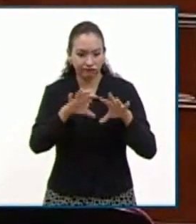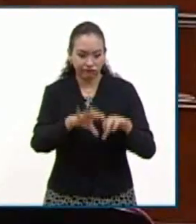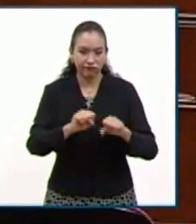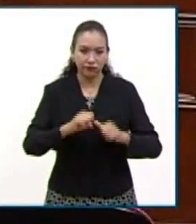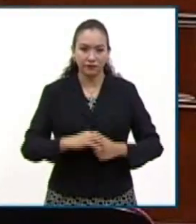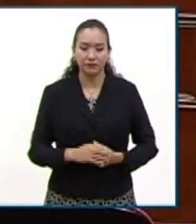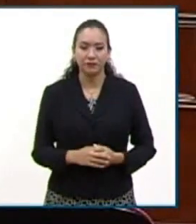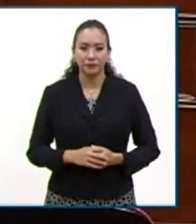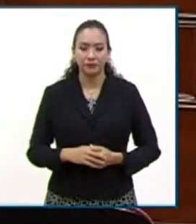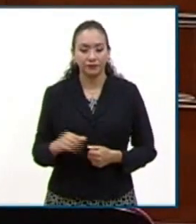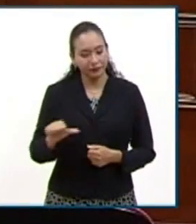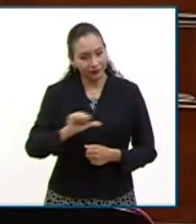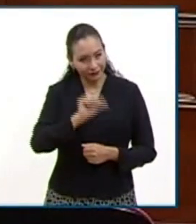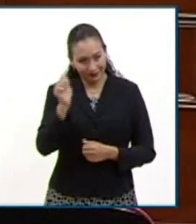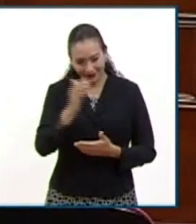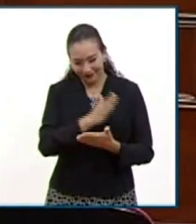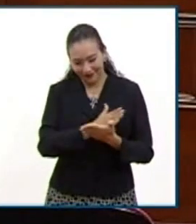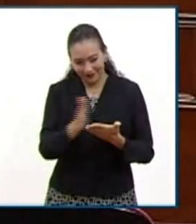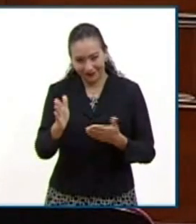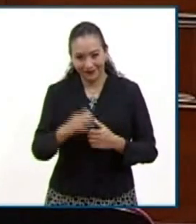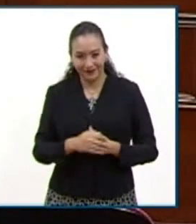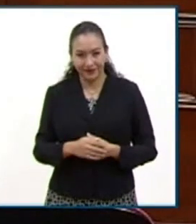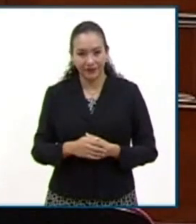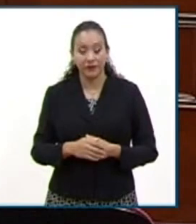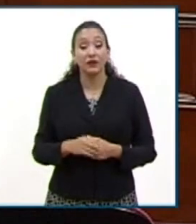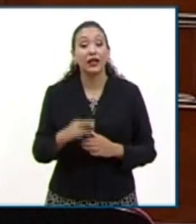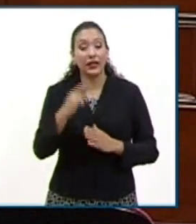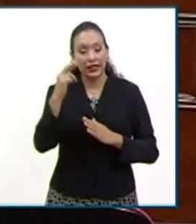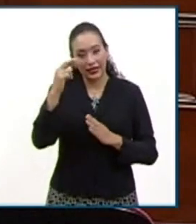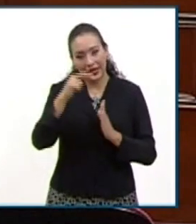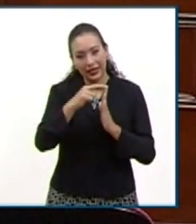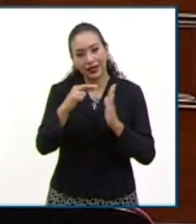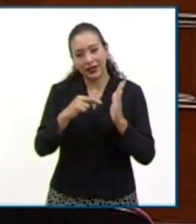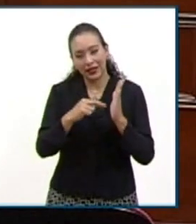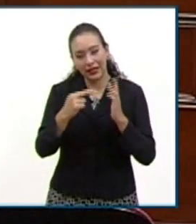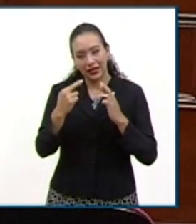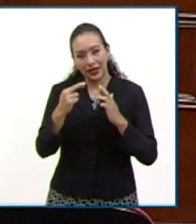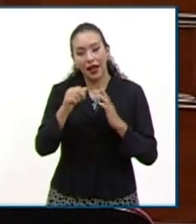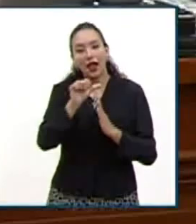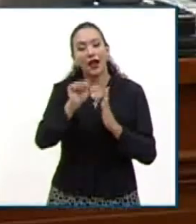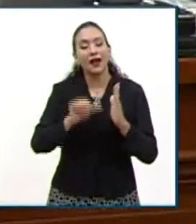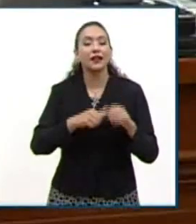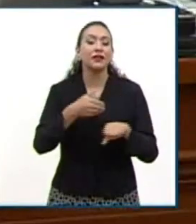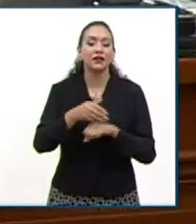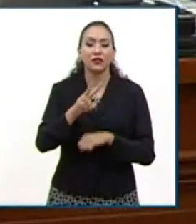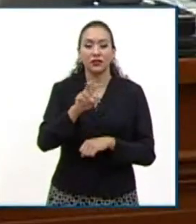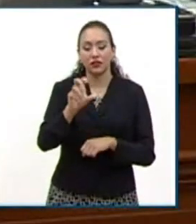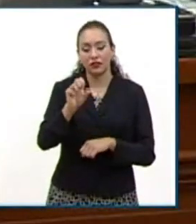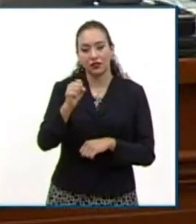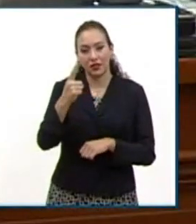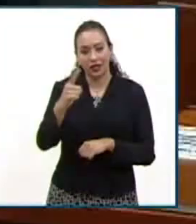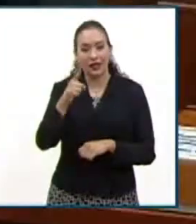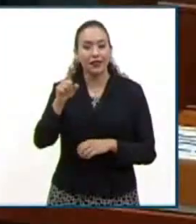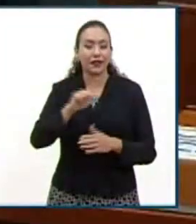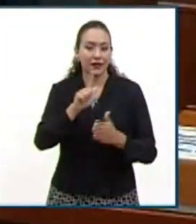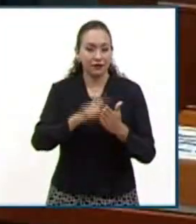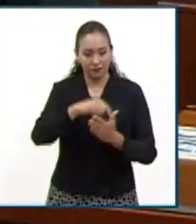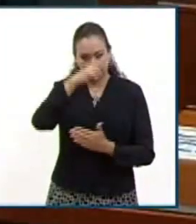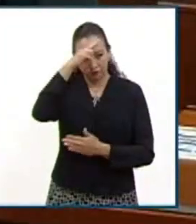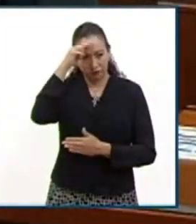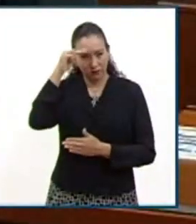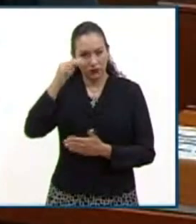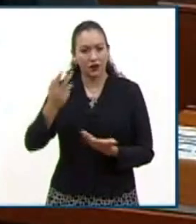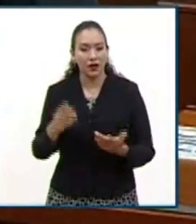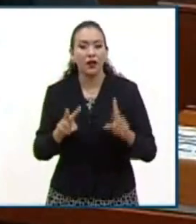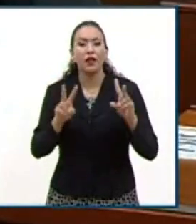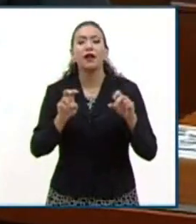Al resolver otra acción de inconstitucionalidad, el Pleno invalidó el artículo 261 bis del Código Penal de Nayarit en lo